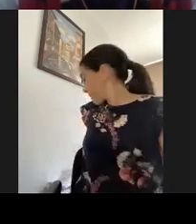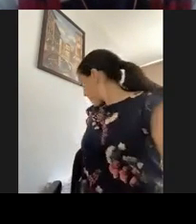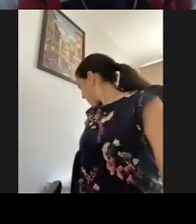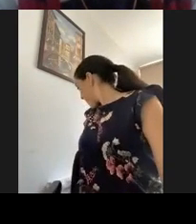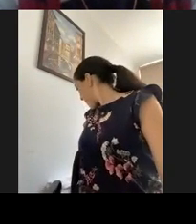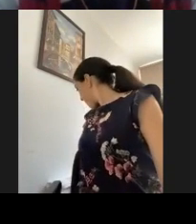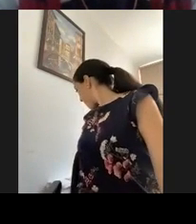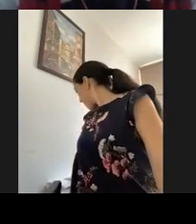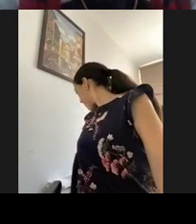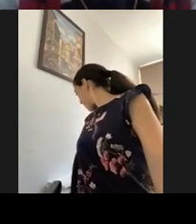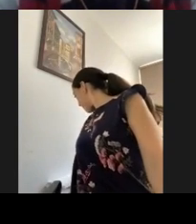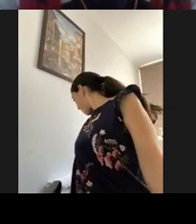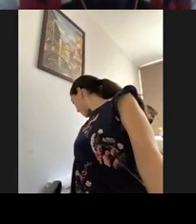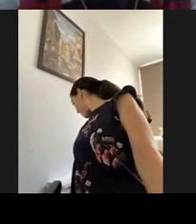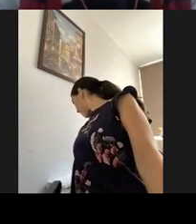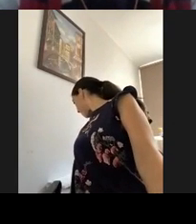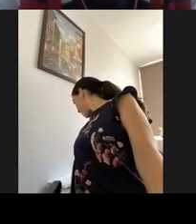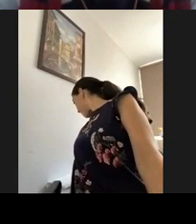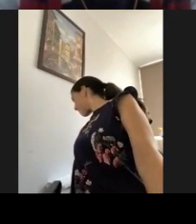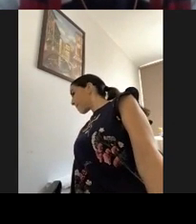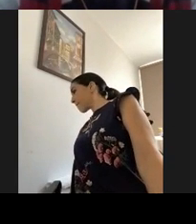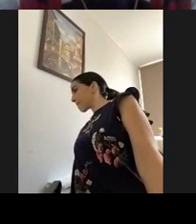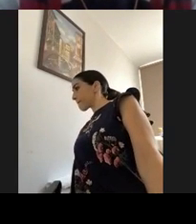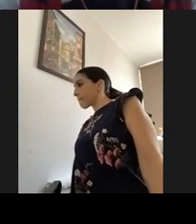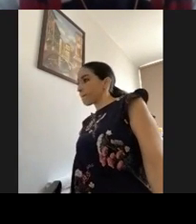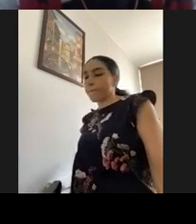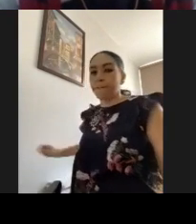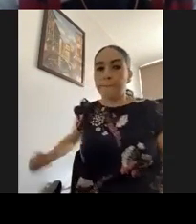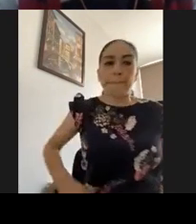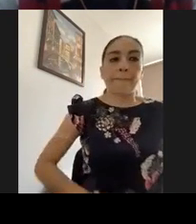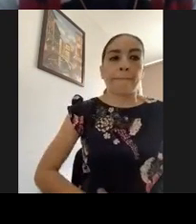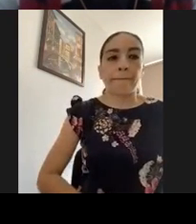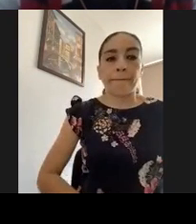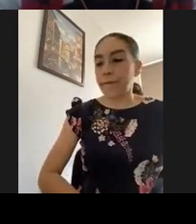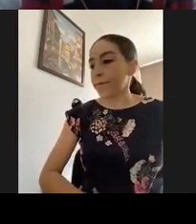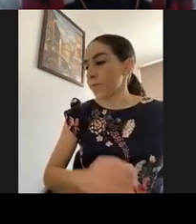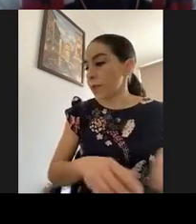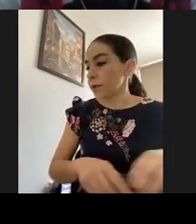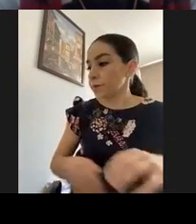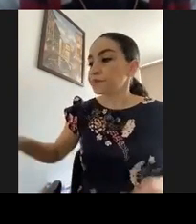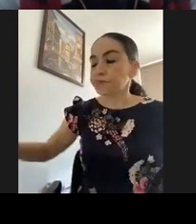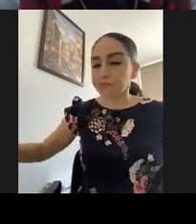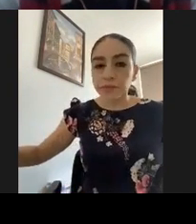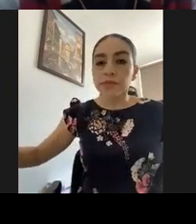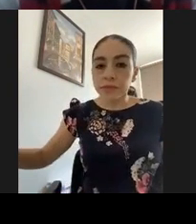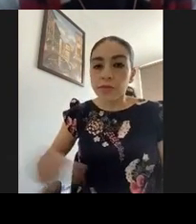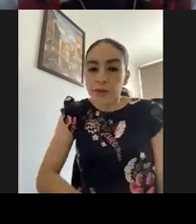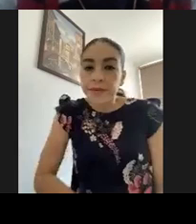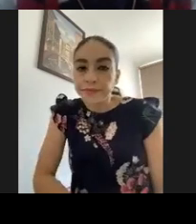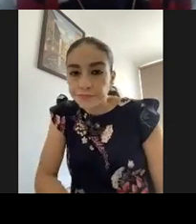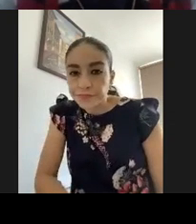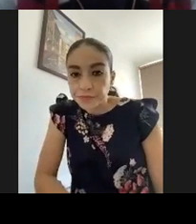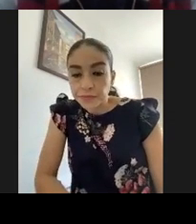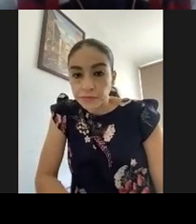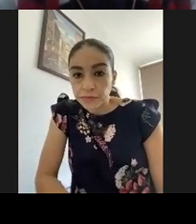de una forma final. Pero ya con la tranquilidad de saber cuáles fueron las aportaciones ciudadanas, cuál